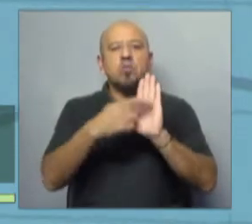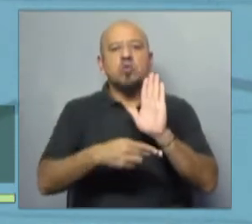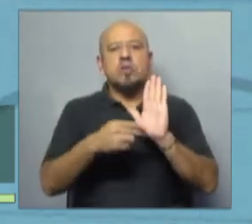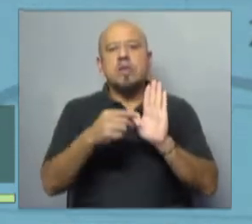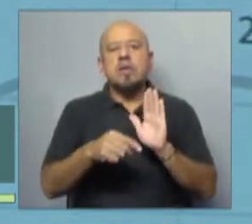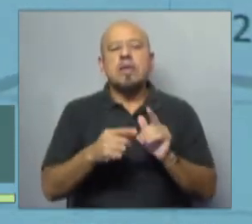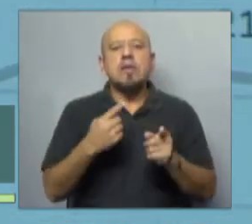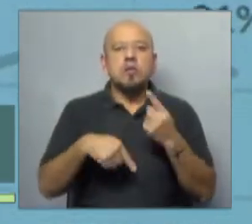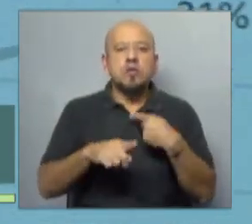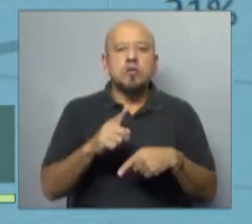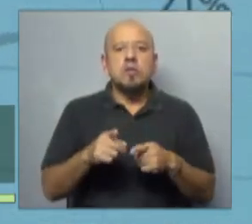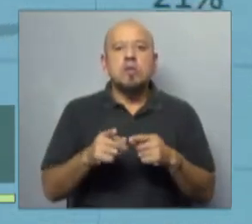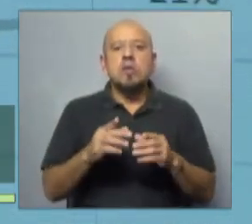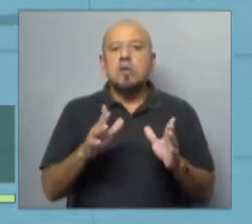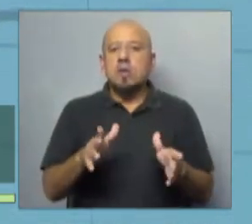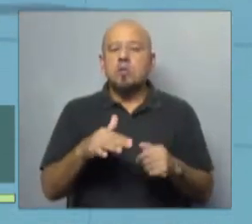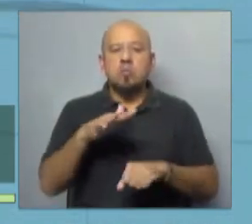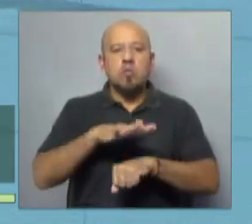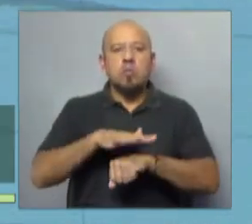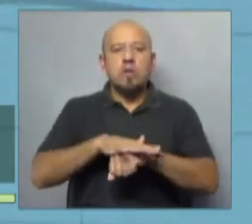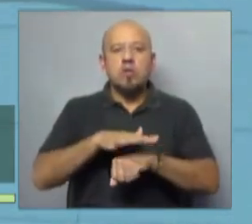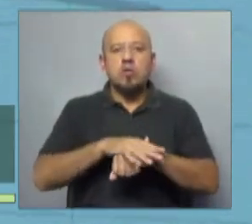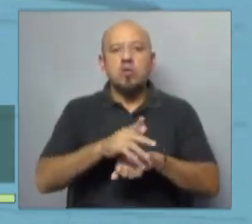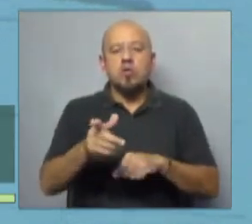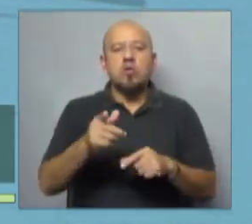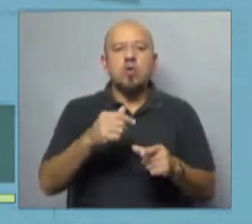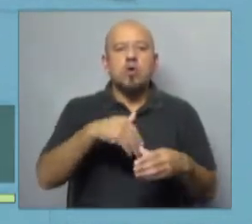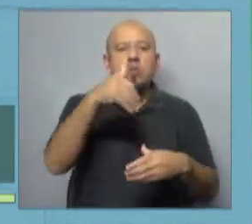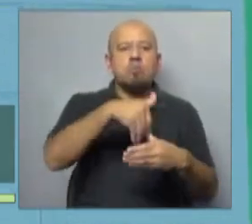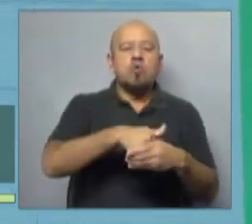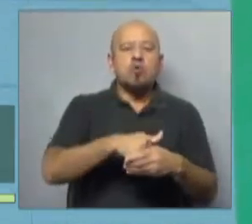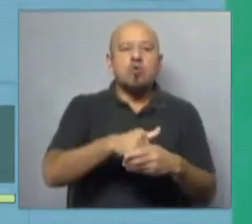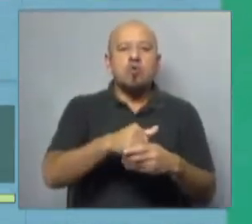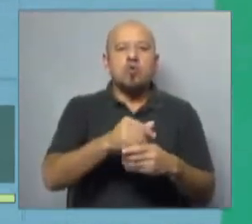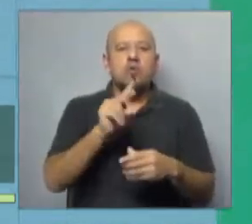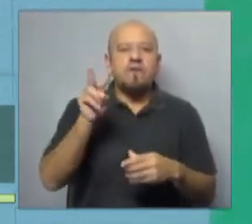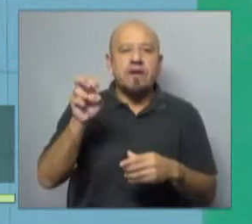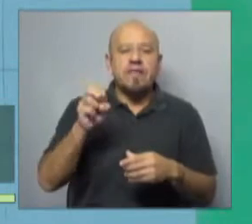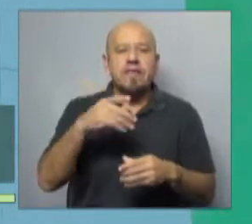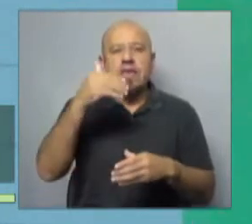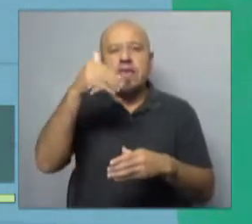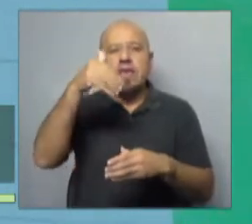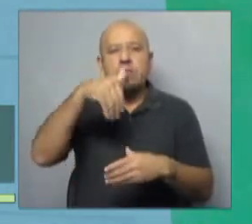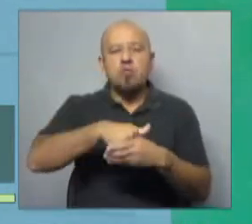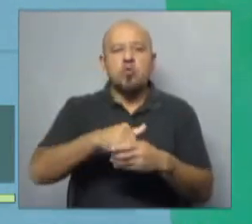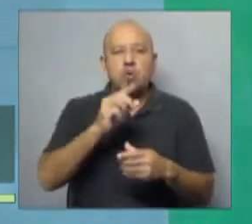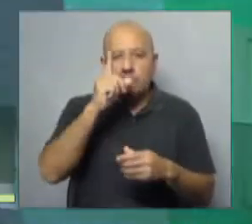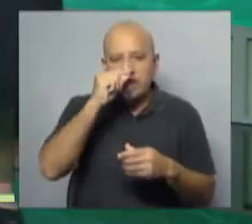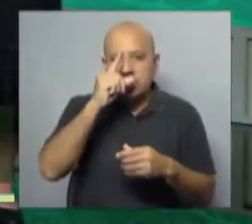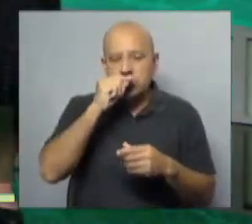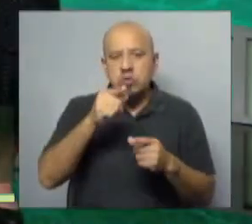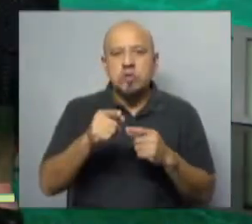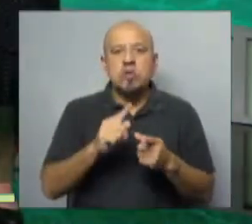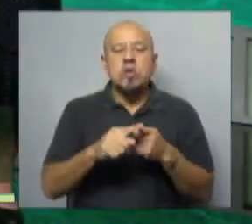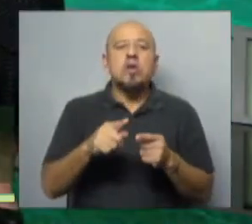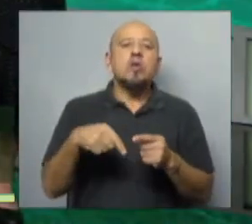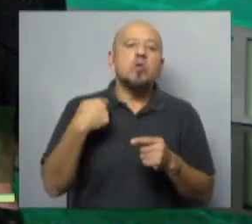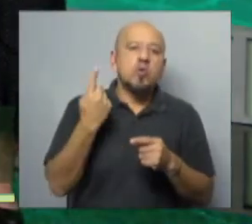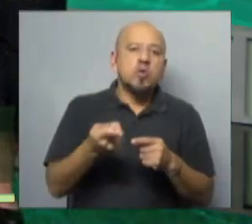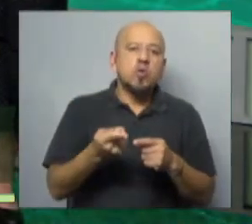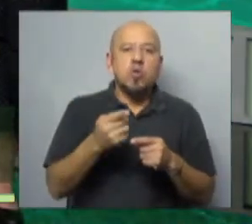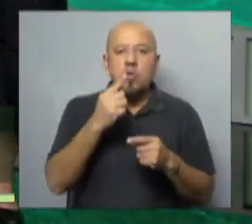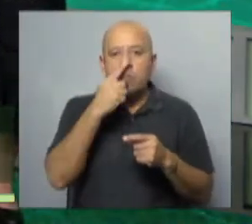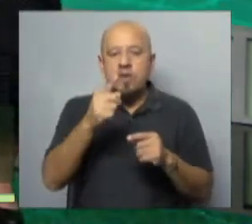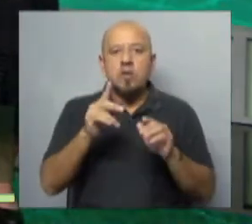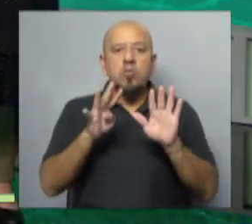militar en un momento muy cercano de la recuperación democrática muy poquito que se había recuperado la democracia y después tenemos en el